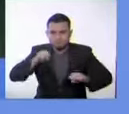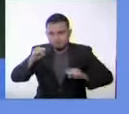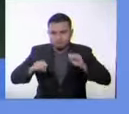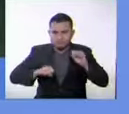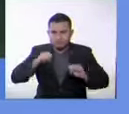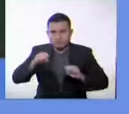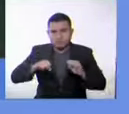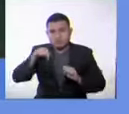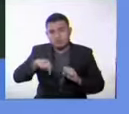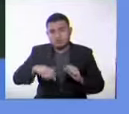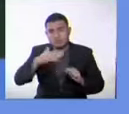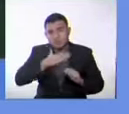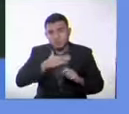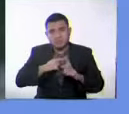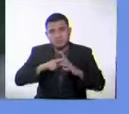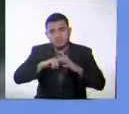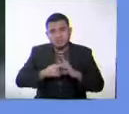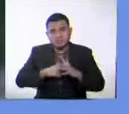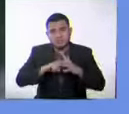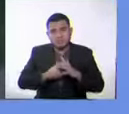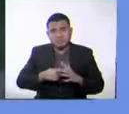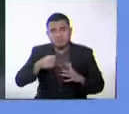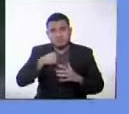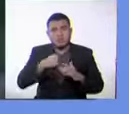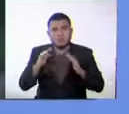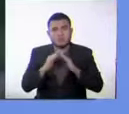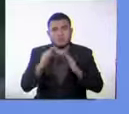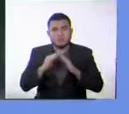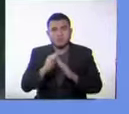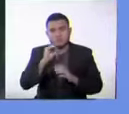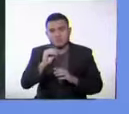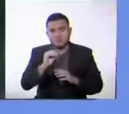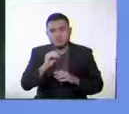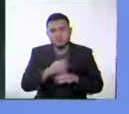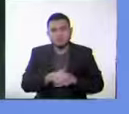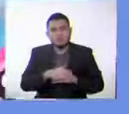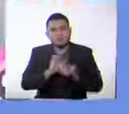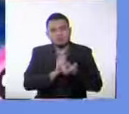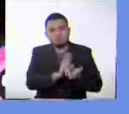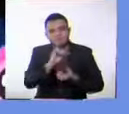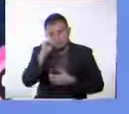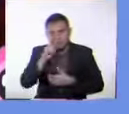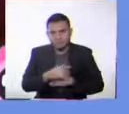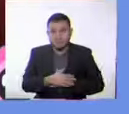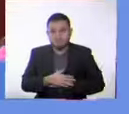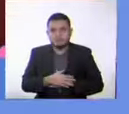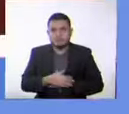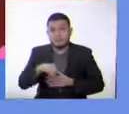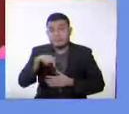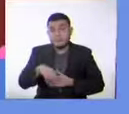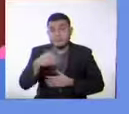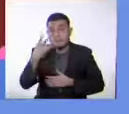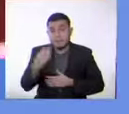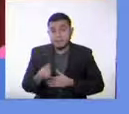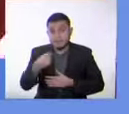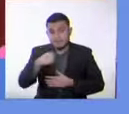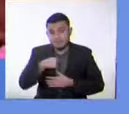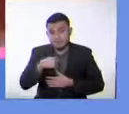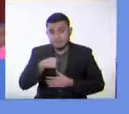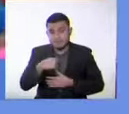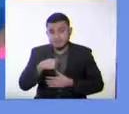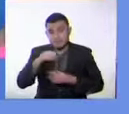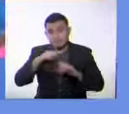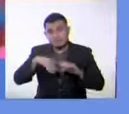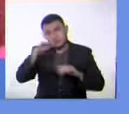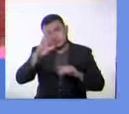ahora me tocó repararla. Yo vivo con 0 estereotipos. Este día voy a pintar la puerta de mi cuarto.